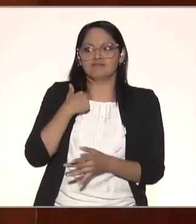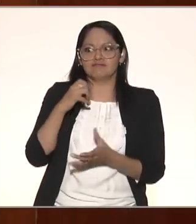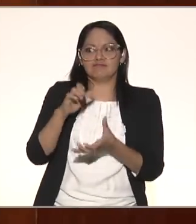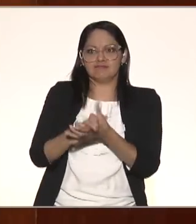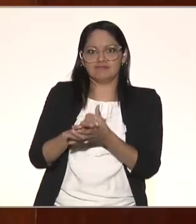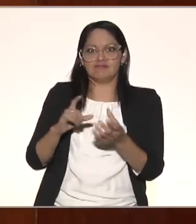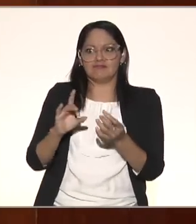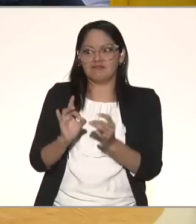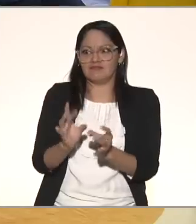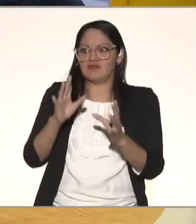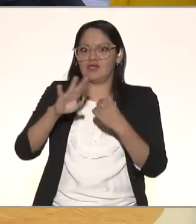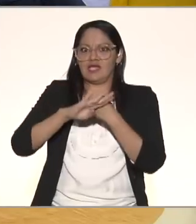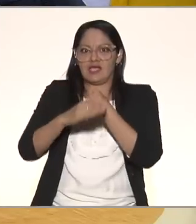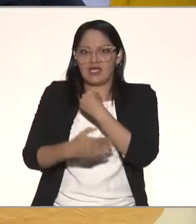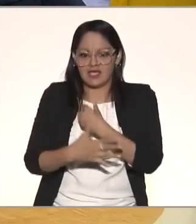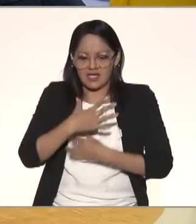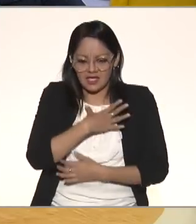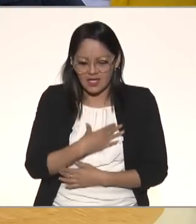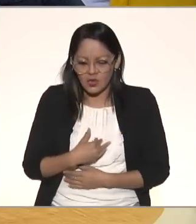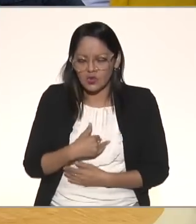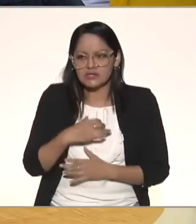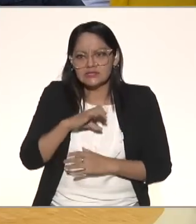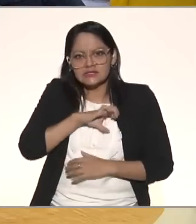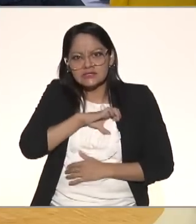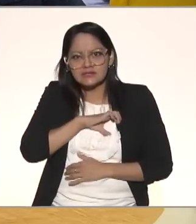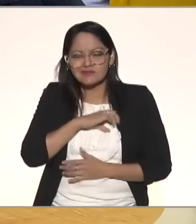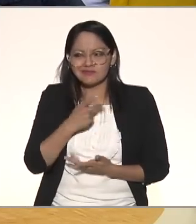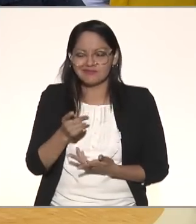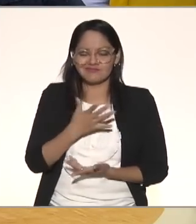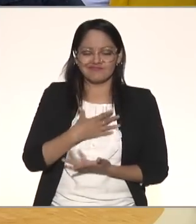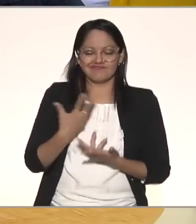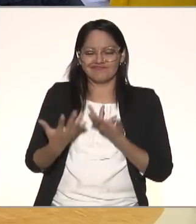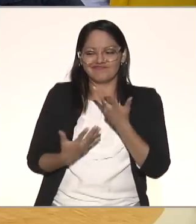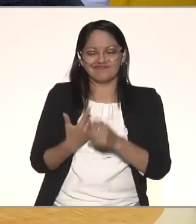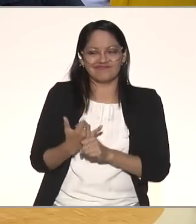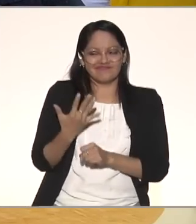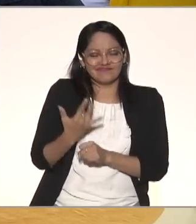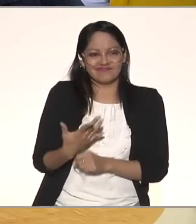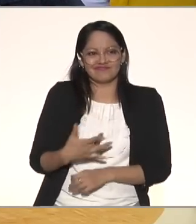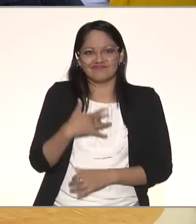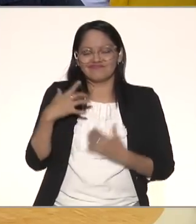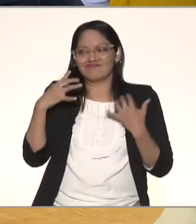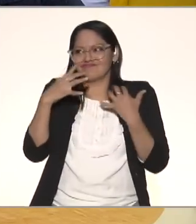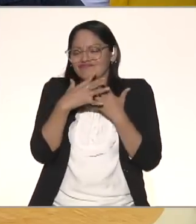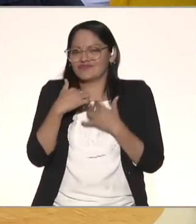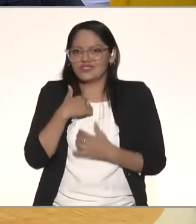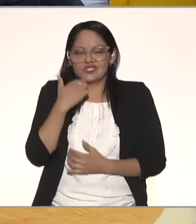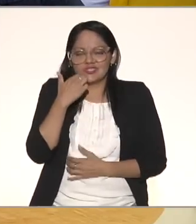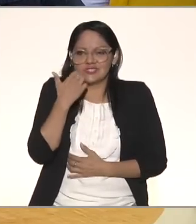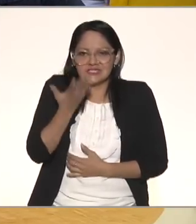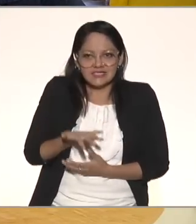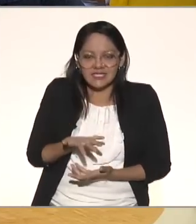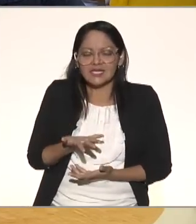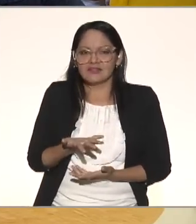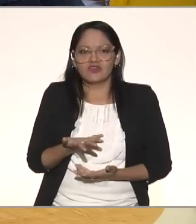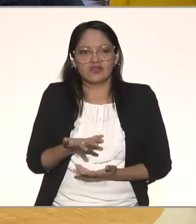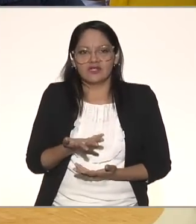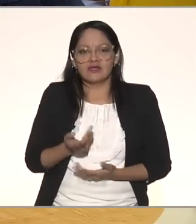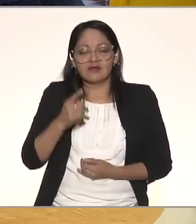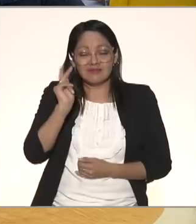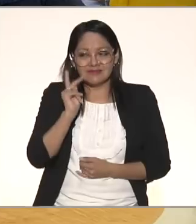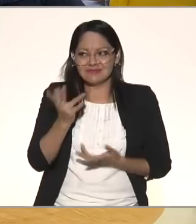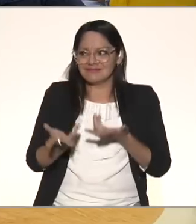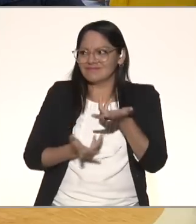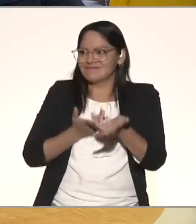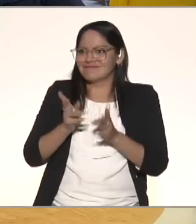hijos y ya quieren a sus hijos, pero les estorban y se sienten frustrados y no encuentran cuál es la paradoja.